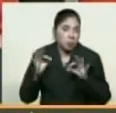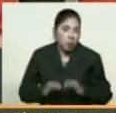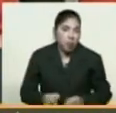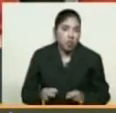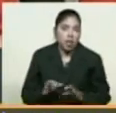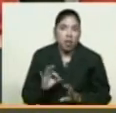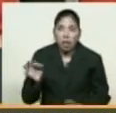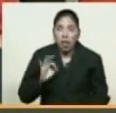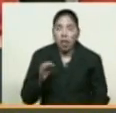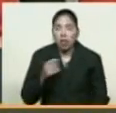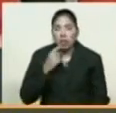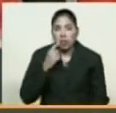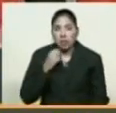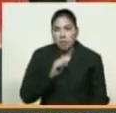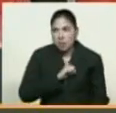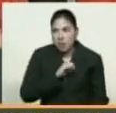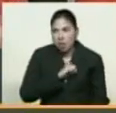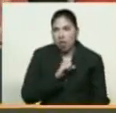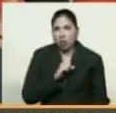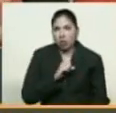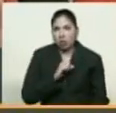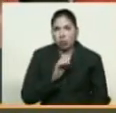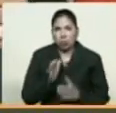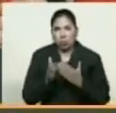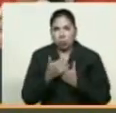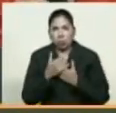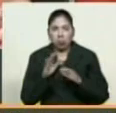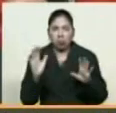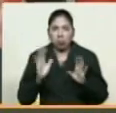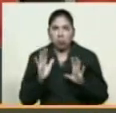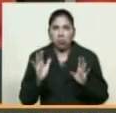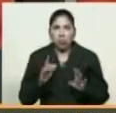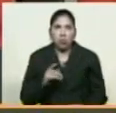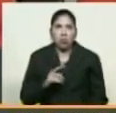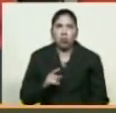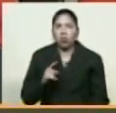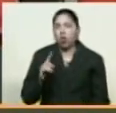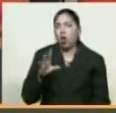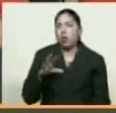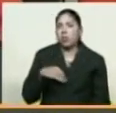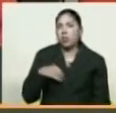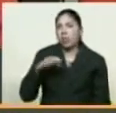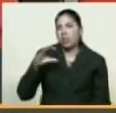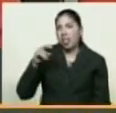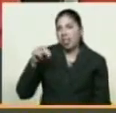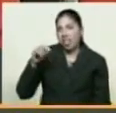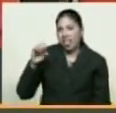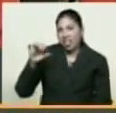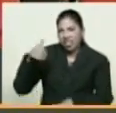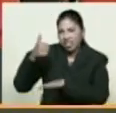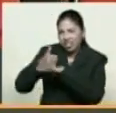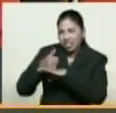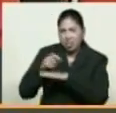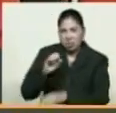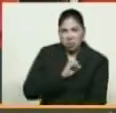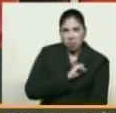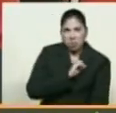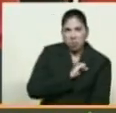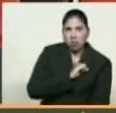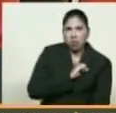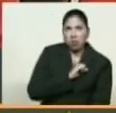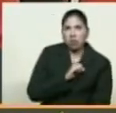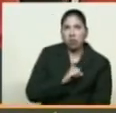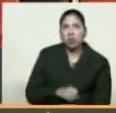que le tuvieron miedo y se esconden detrás de que no vamos a cumplir al CNE. En general le tuvieron miedo a recoger